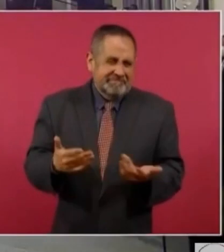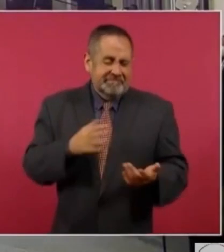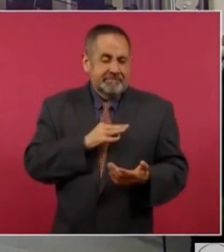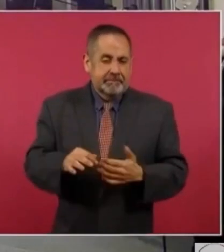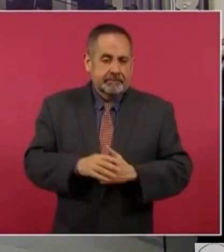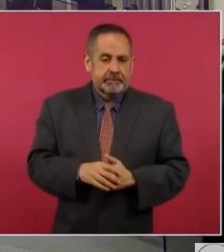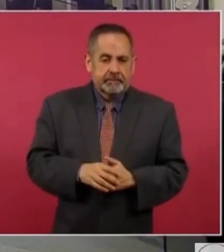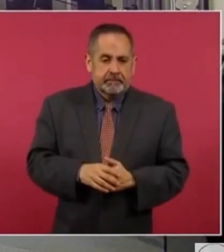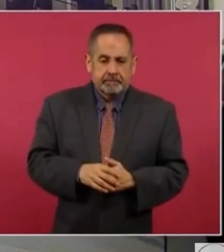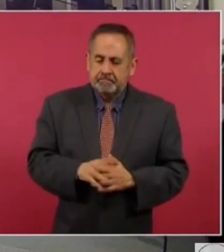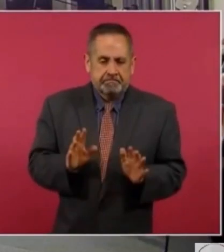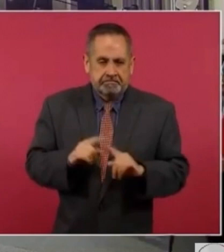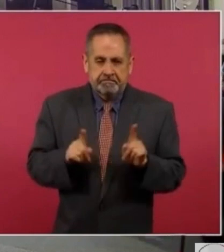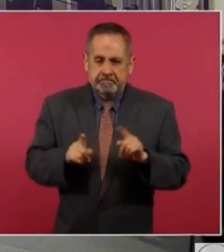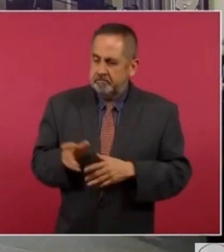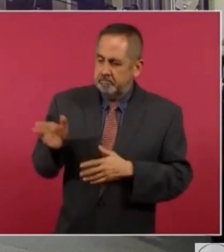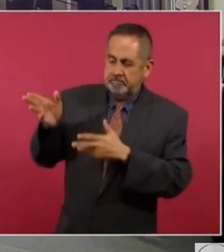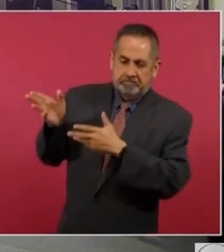Pero este hombre es